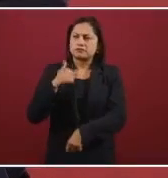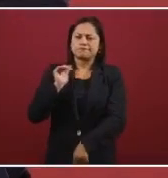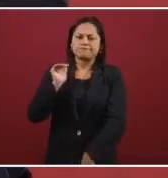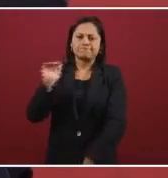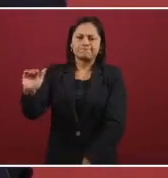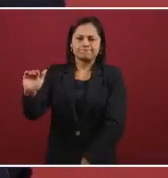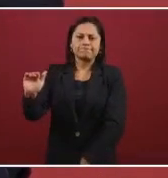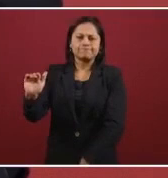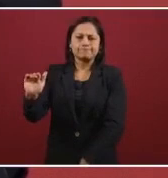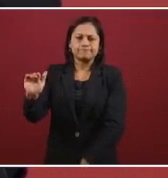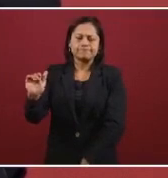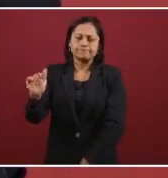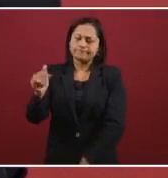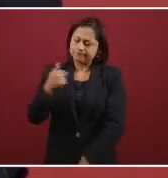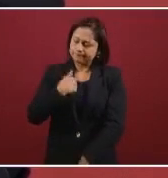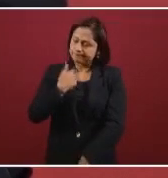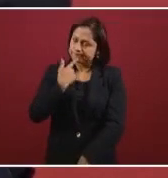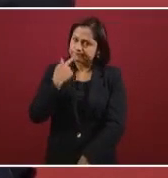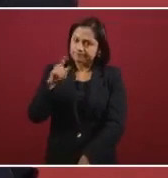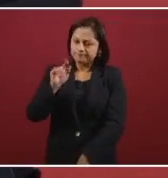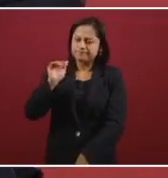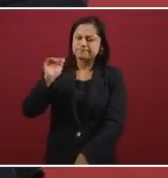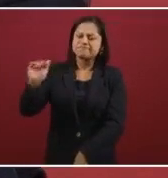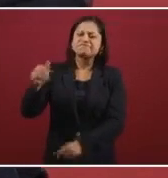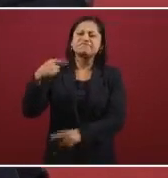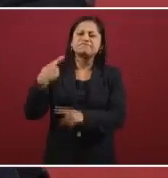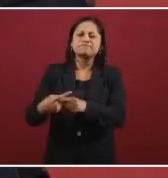tanto al Poder Judicial como